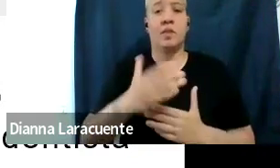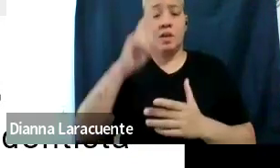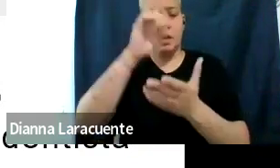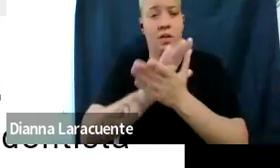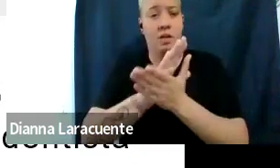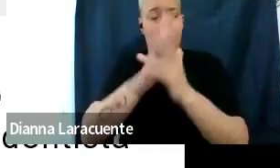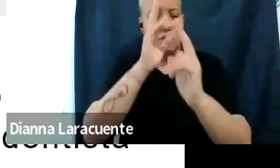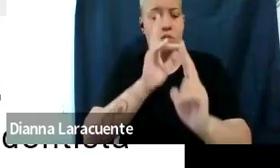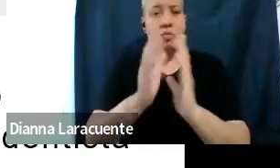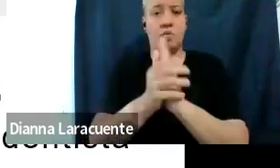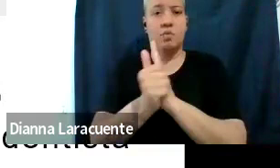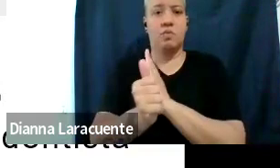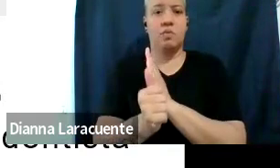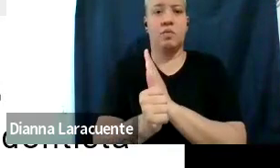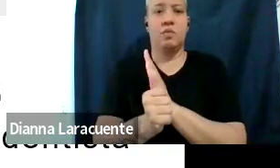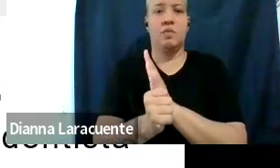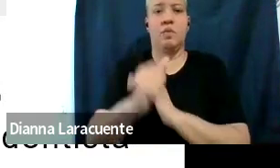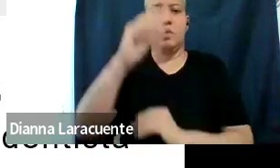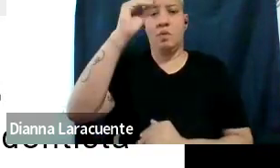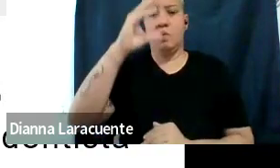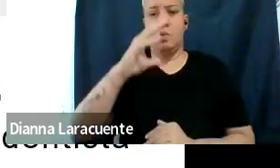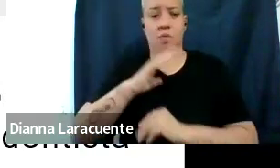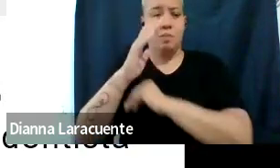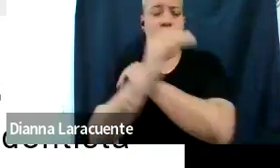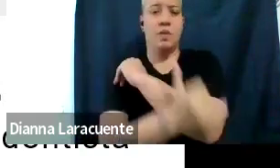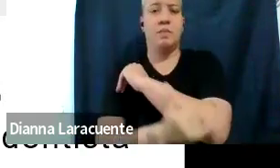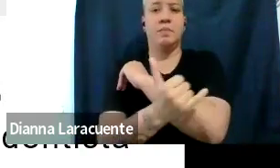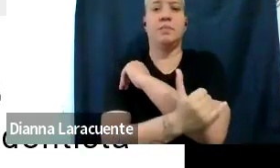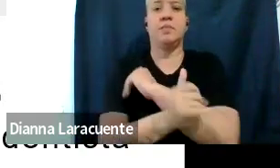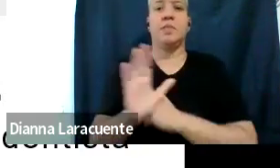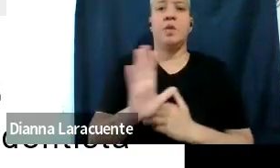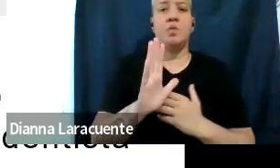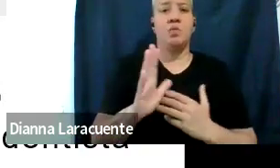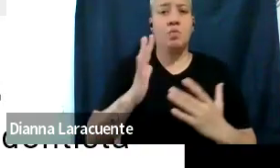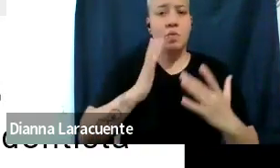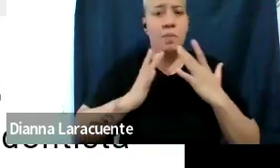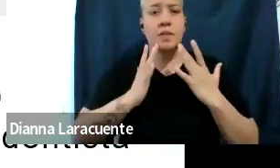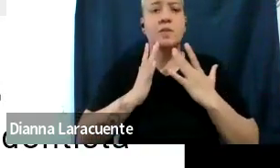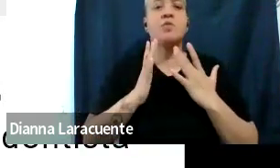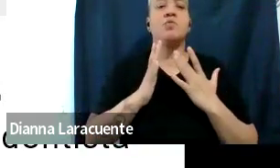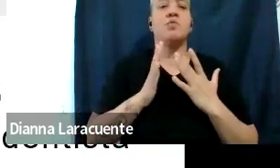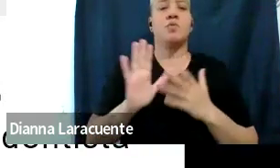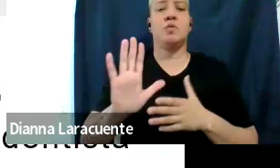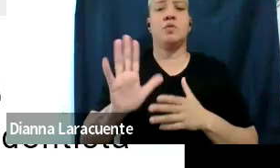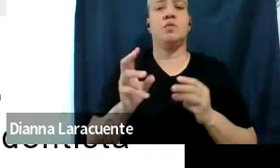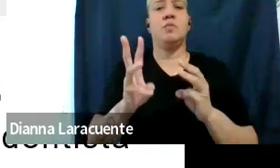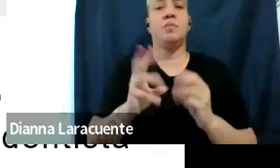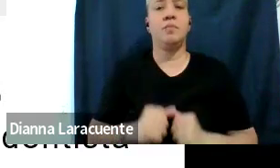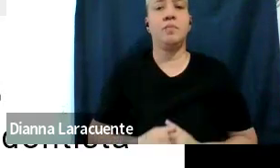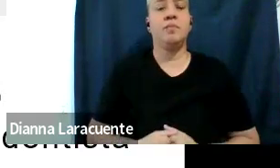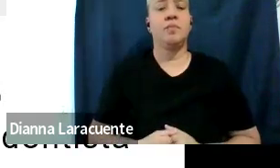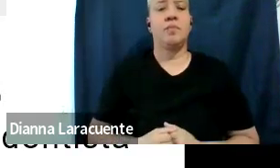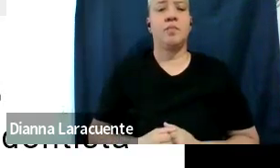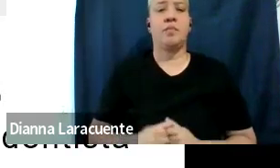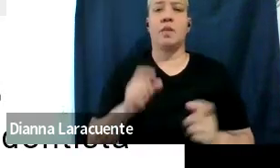su talento el nombre augusto de la patria, que fue su pasión y su culto. No cambia